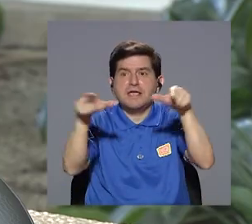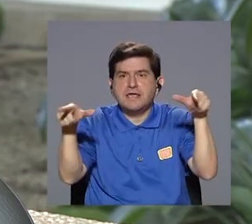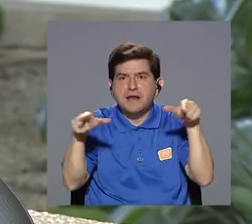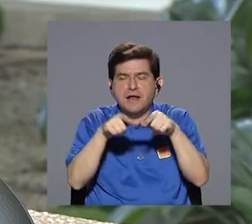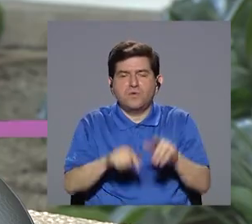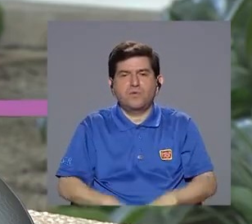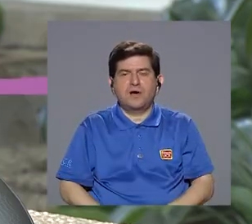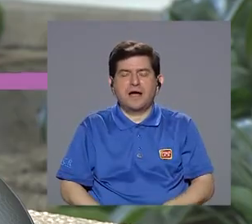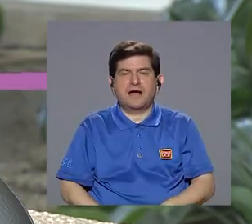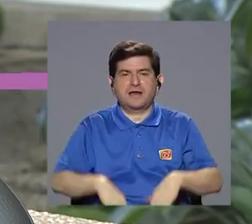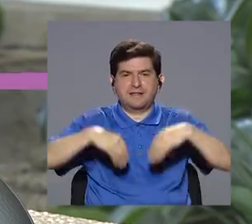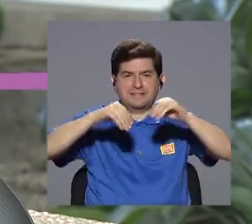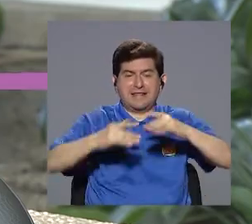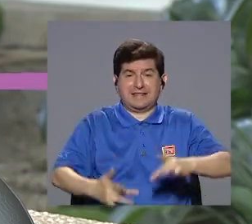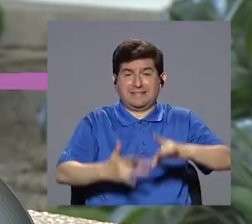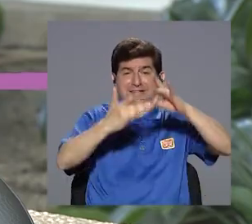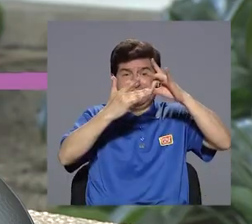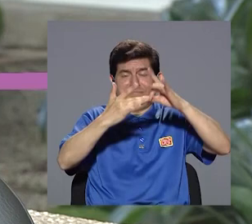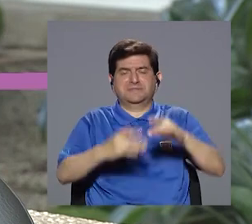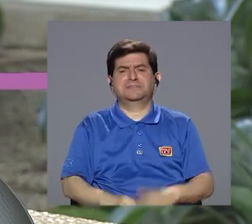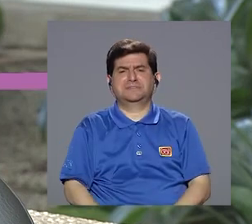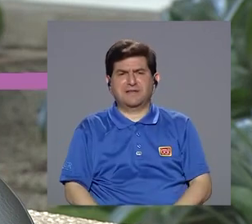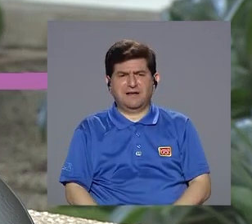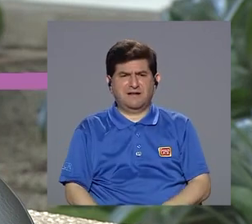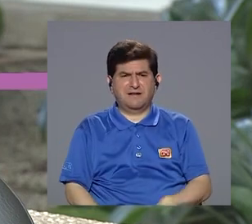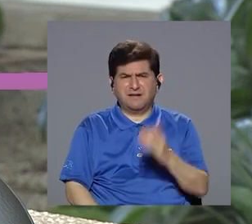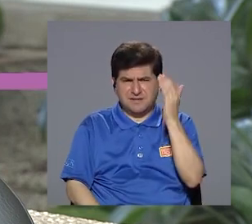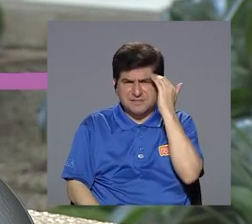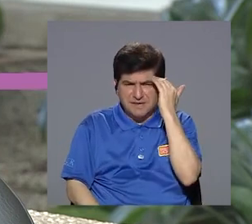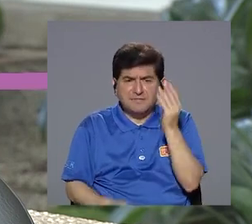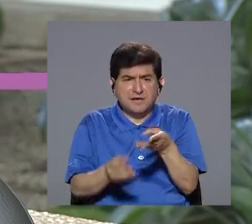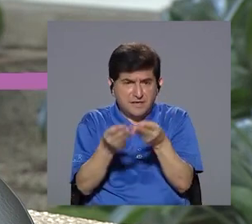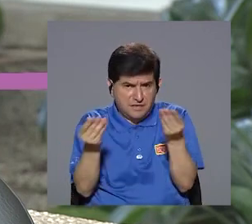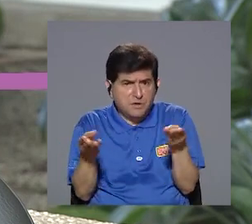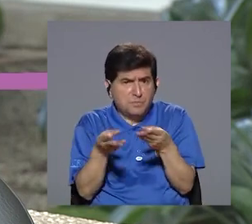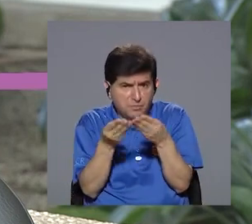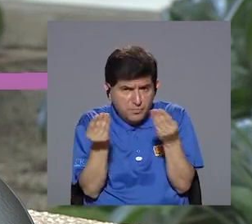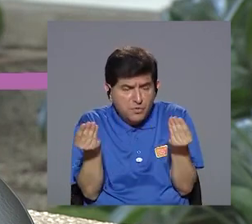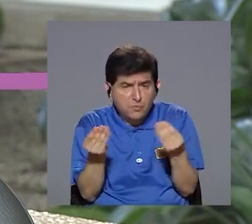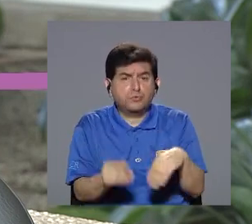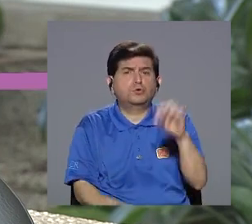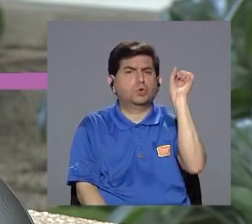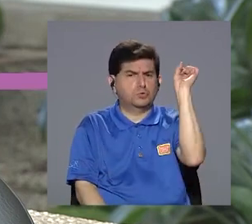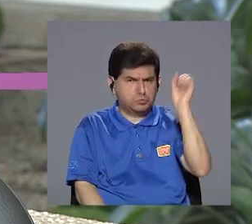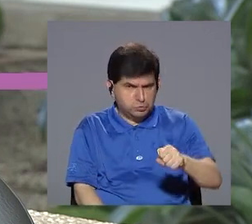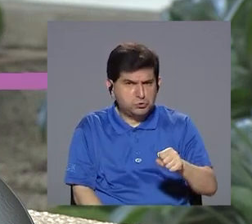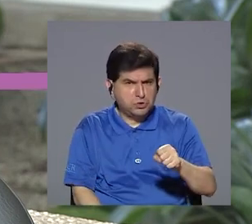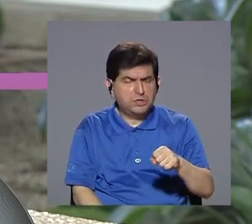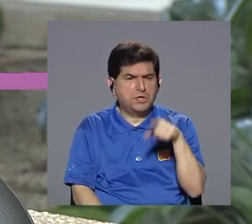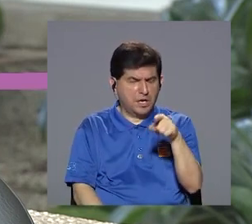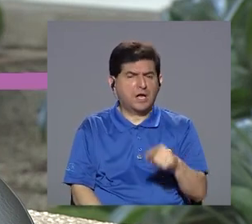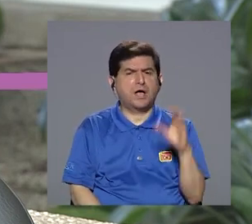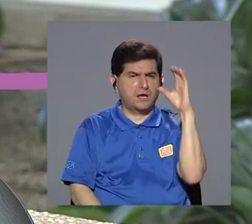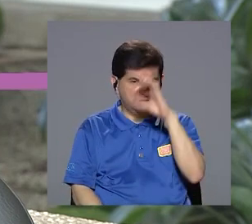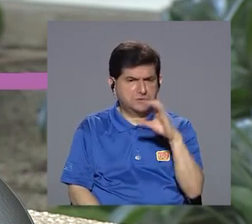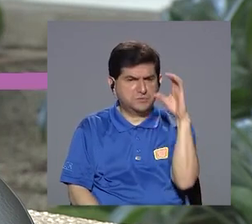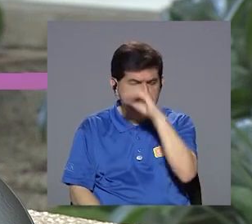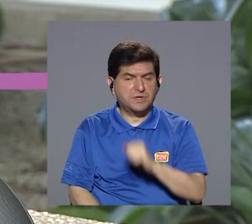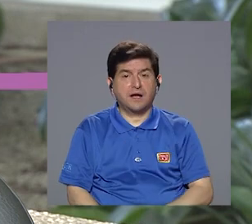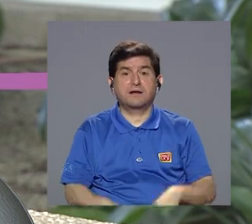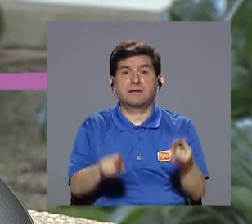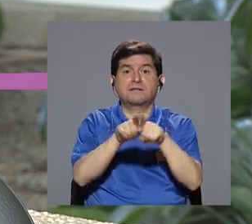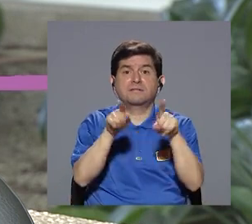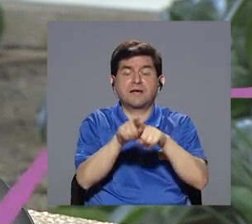ir a lugares, tiendas específicas, donde sí conocemos que aparte de que el producto sí es el que